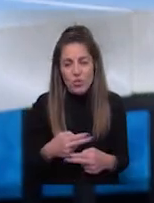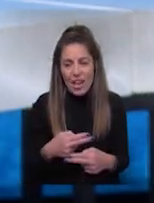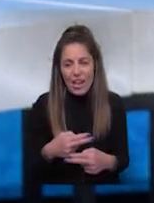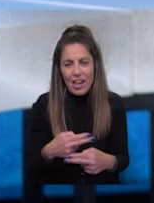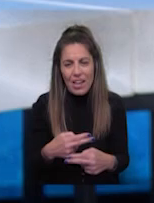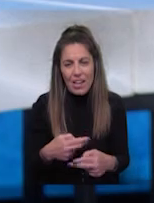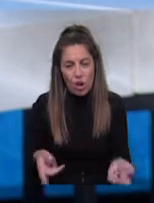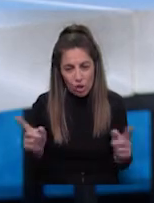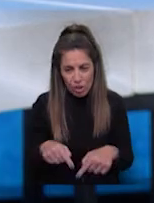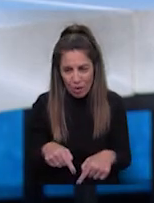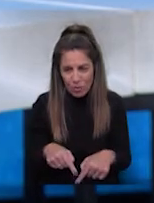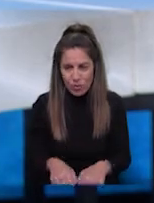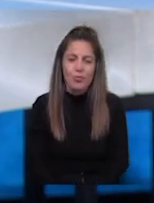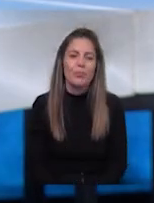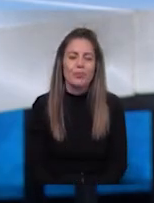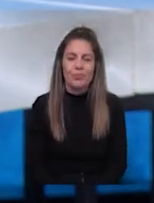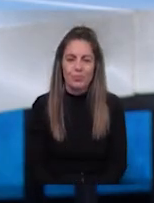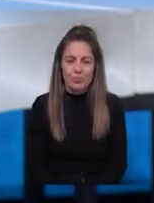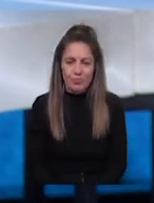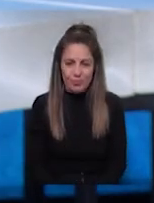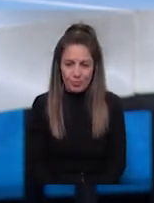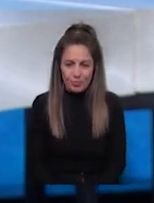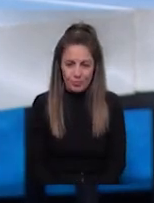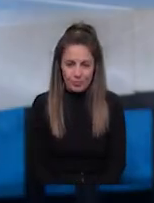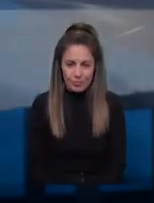de Más Lado B aquí en la pantalla de TV Ciudad.